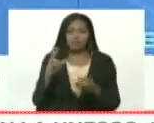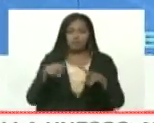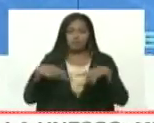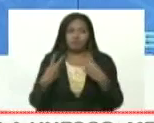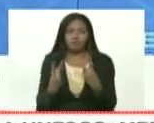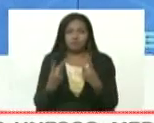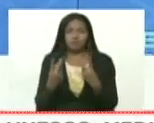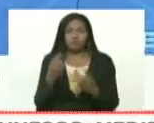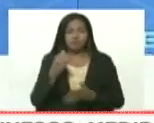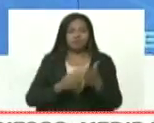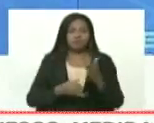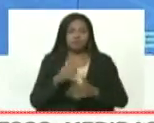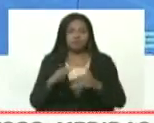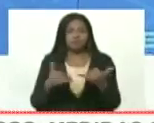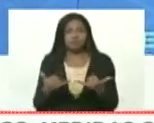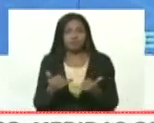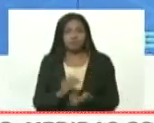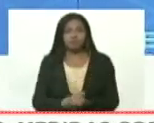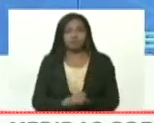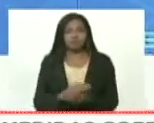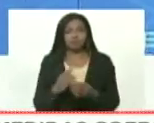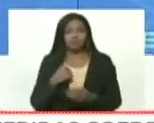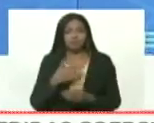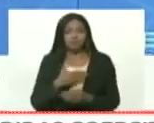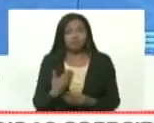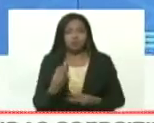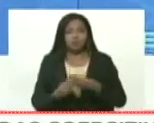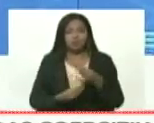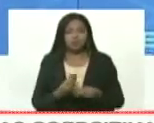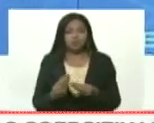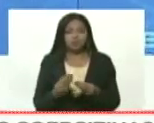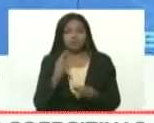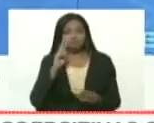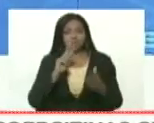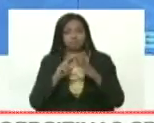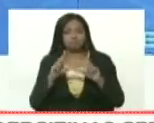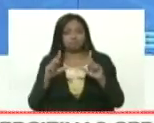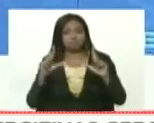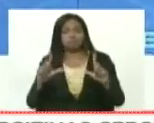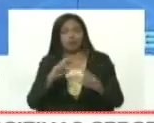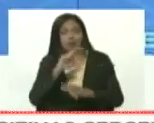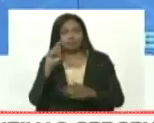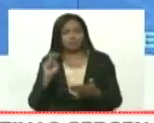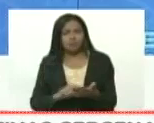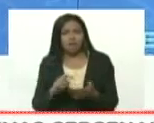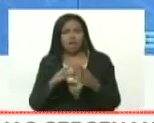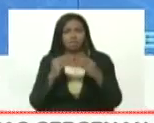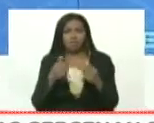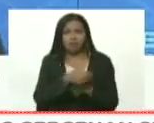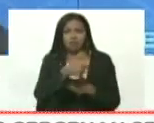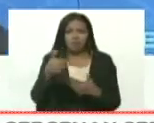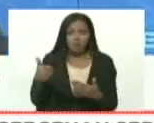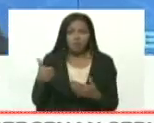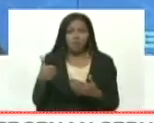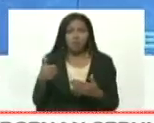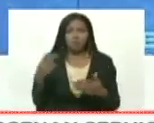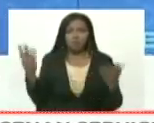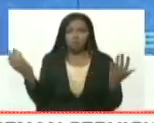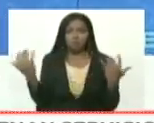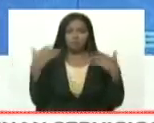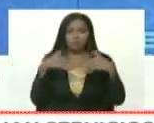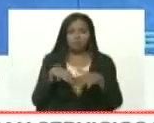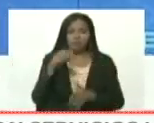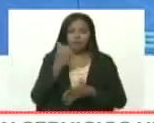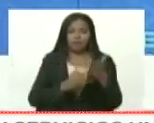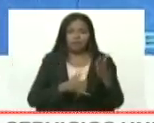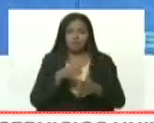innovadores que se inscribieron y yo quiero hacerle un reconocimiento nacional a todos ustedes que vinieron a